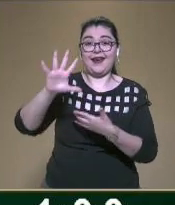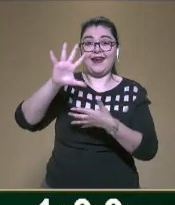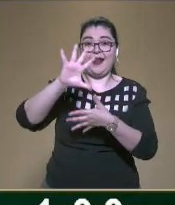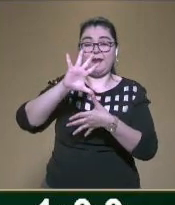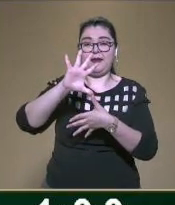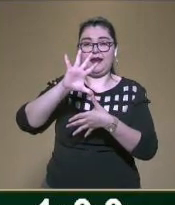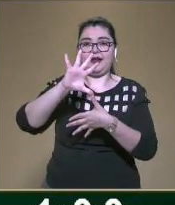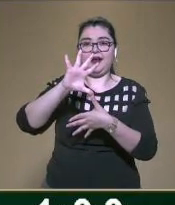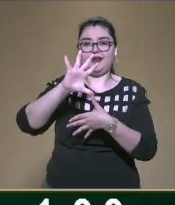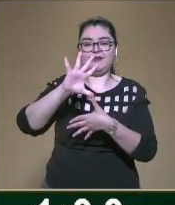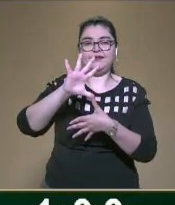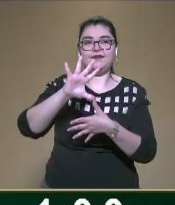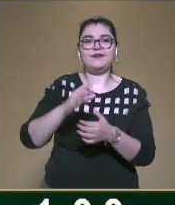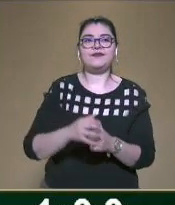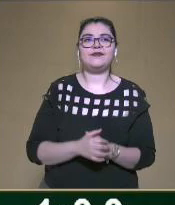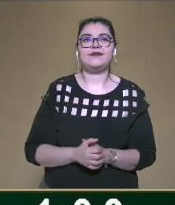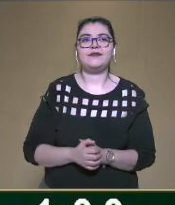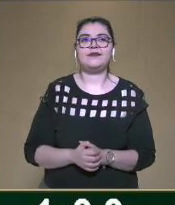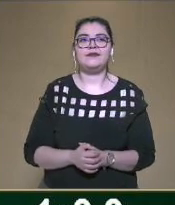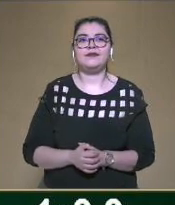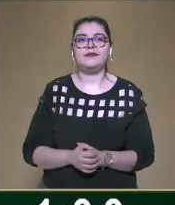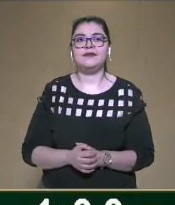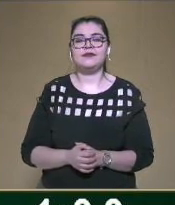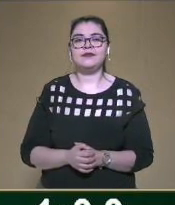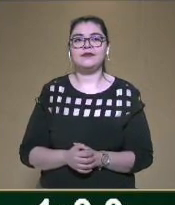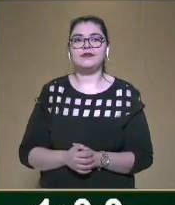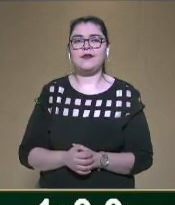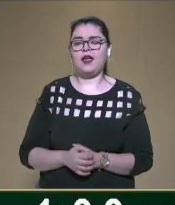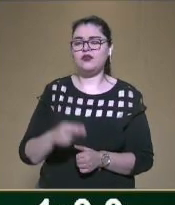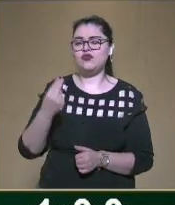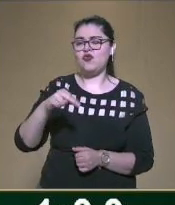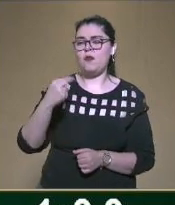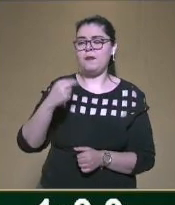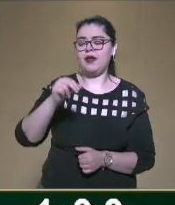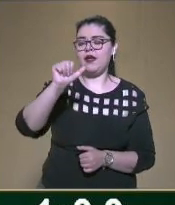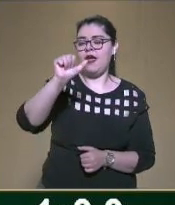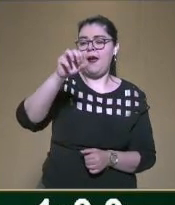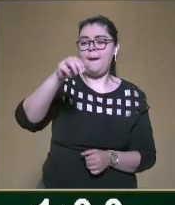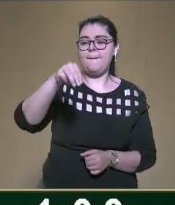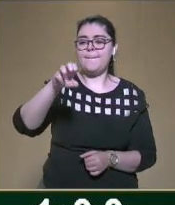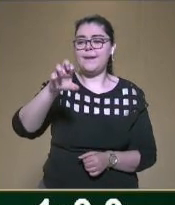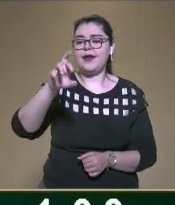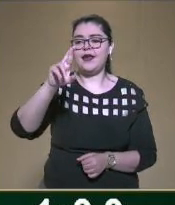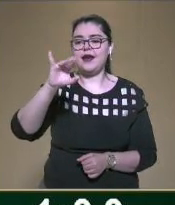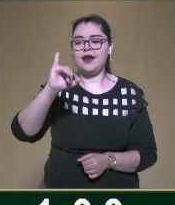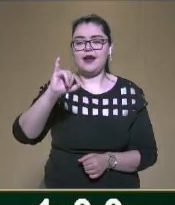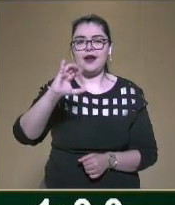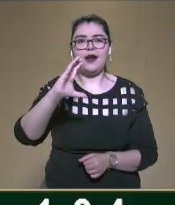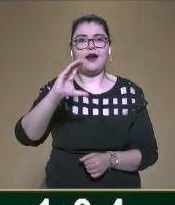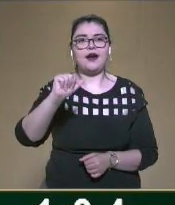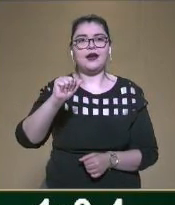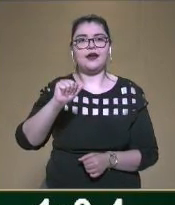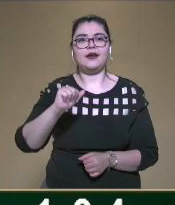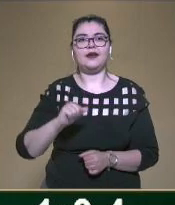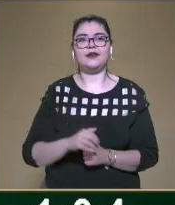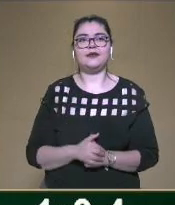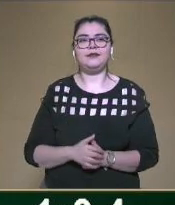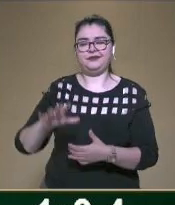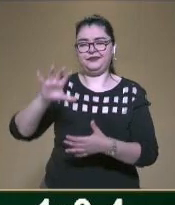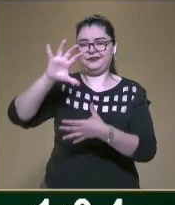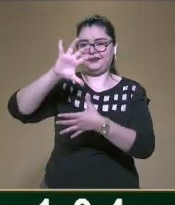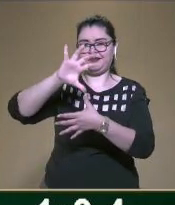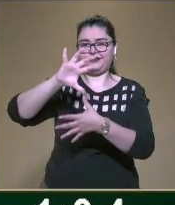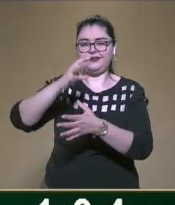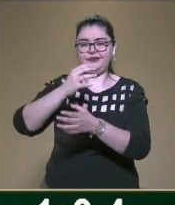Ricky. Aquí se encuentra nuestro país. ¿Y cómo se llama el continente? América. América. Recuerden esa clase